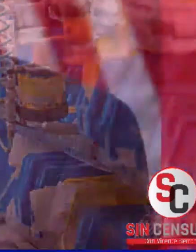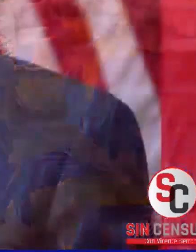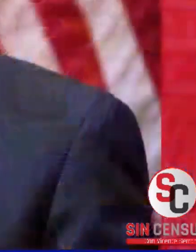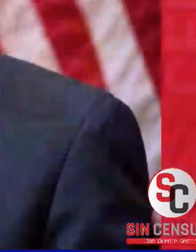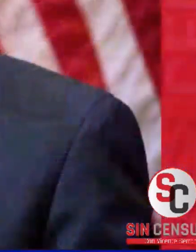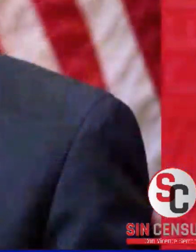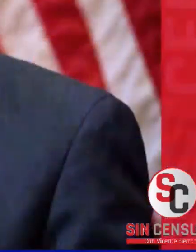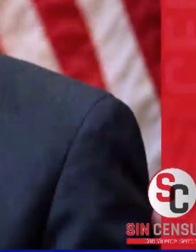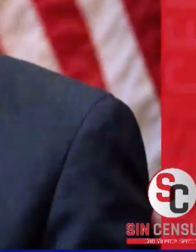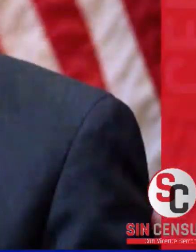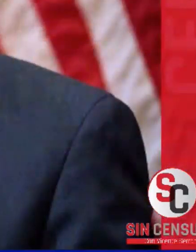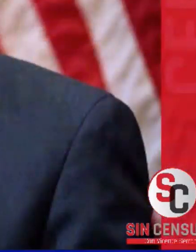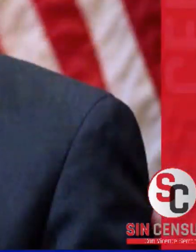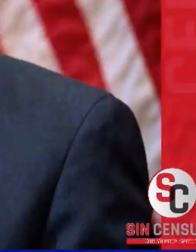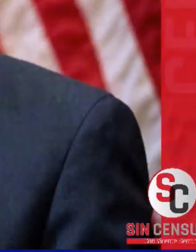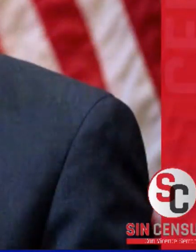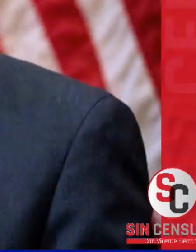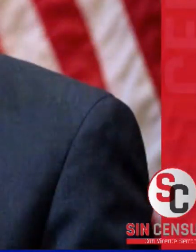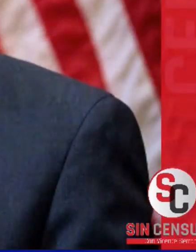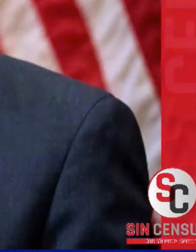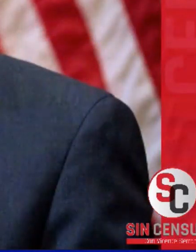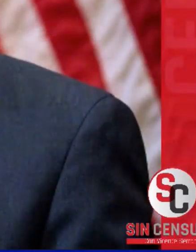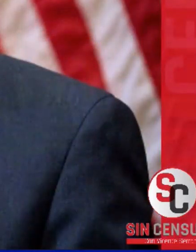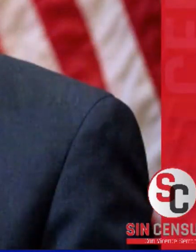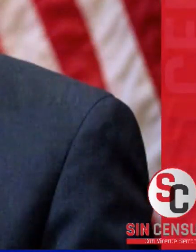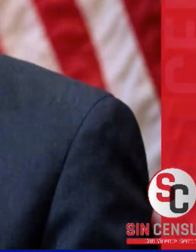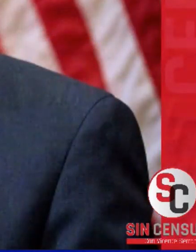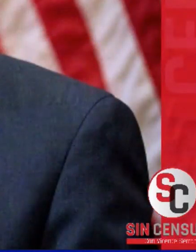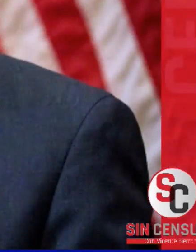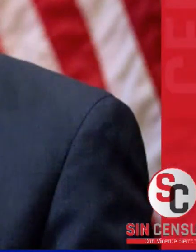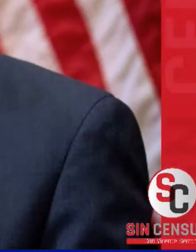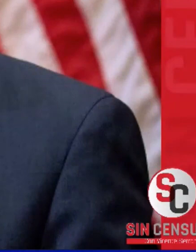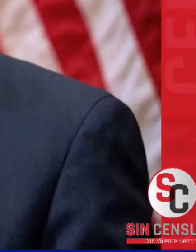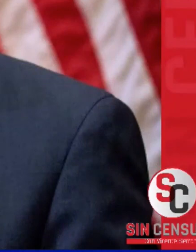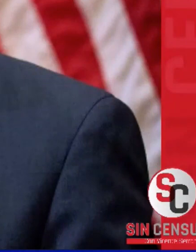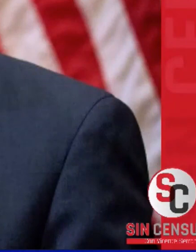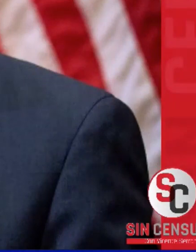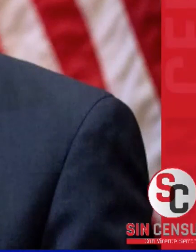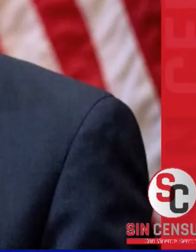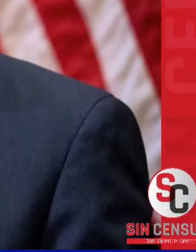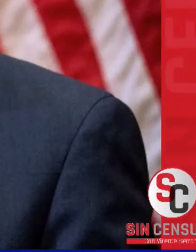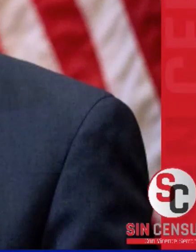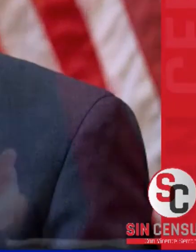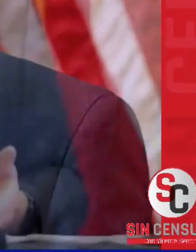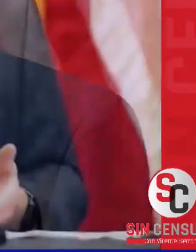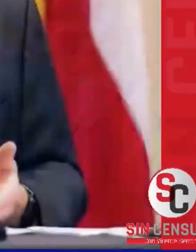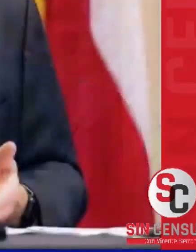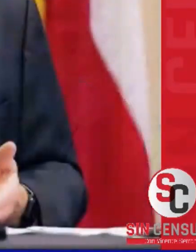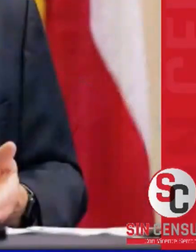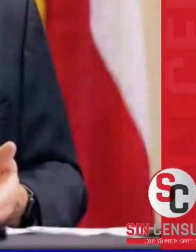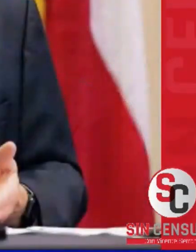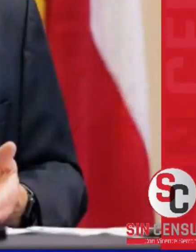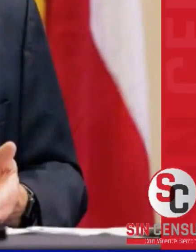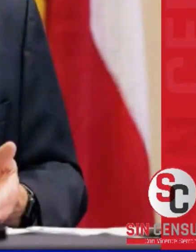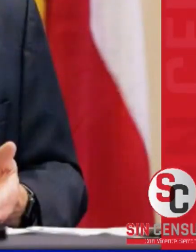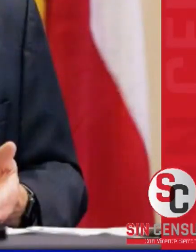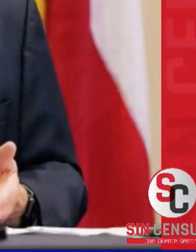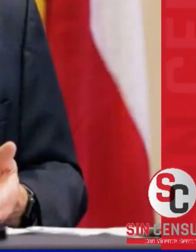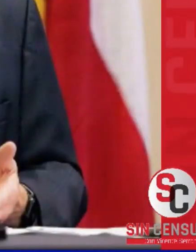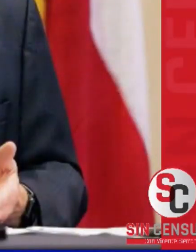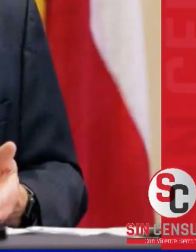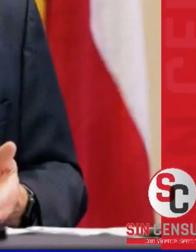no son de su competencia, sino son de competencia federal, rayan nuevamente en un grosero racismo. Y el